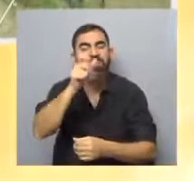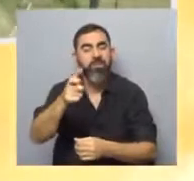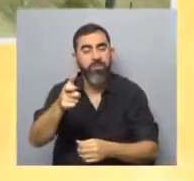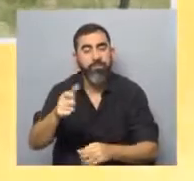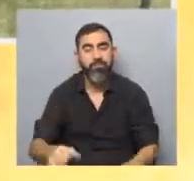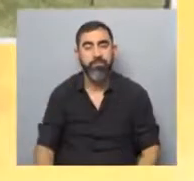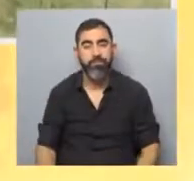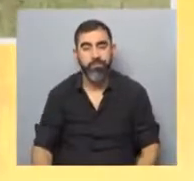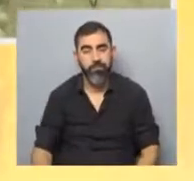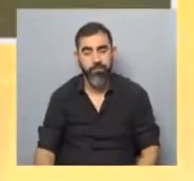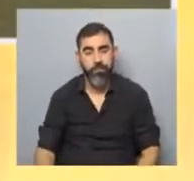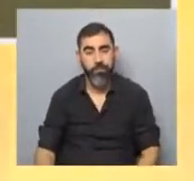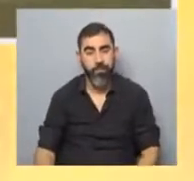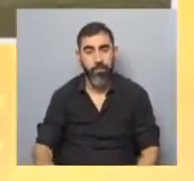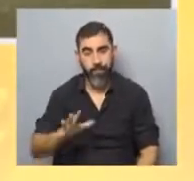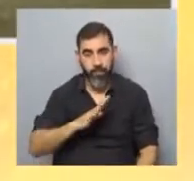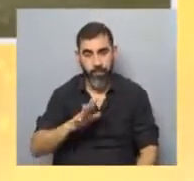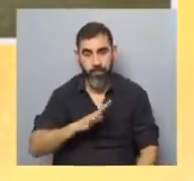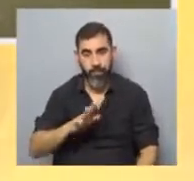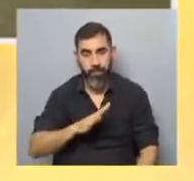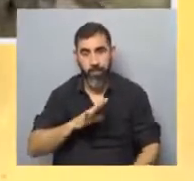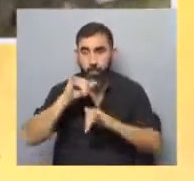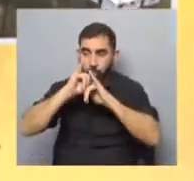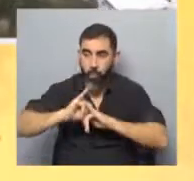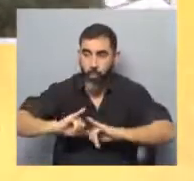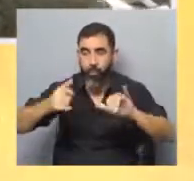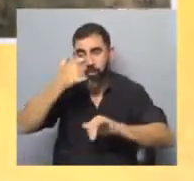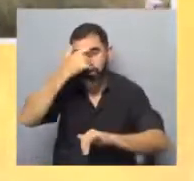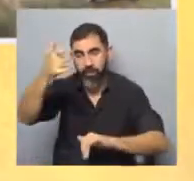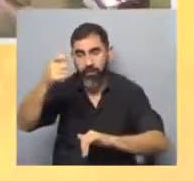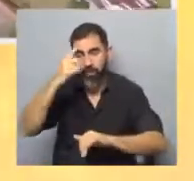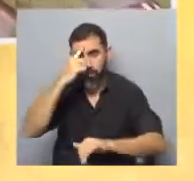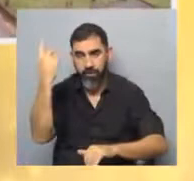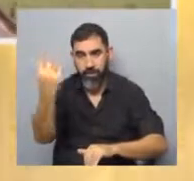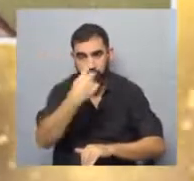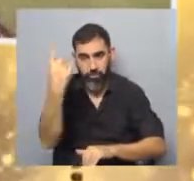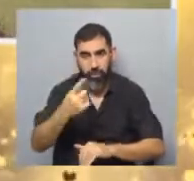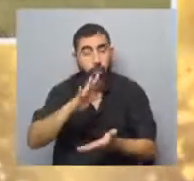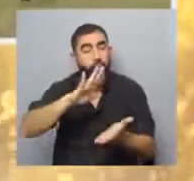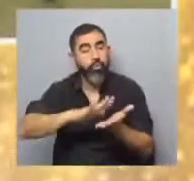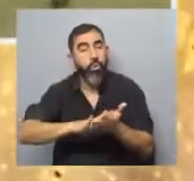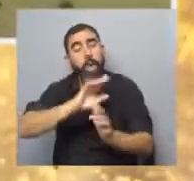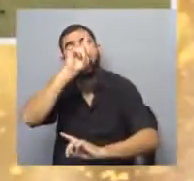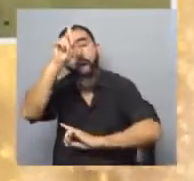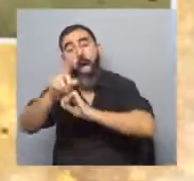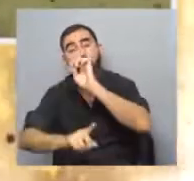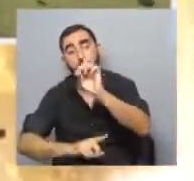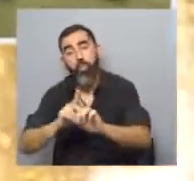esto? Que haya publicaciones científicas a nivel internacional sobre alguno de